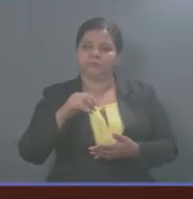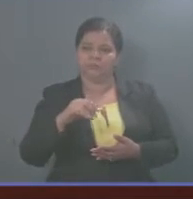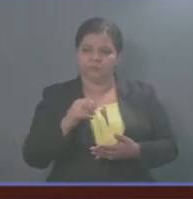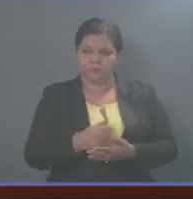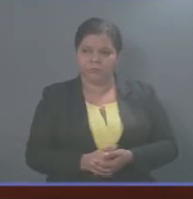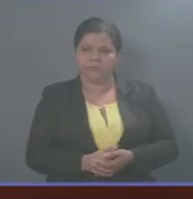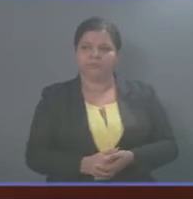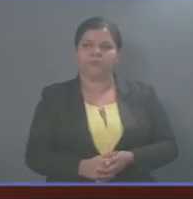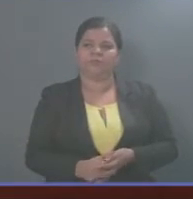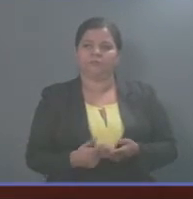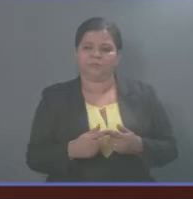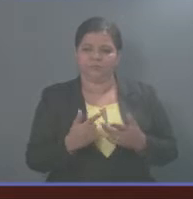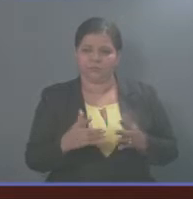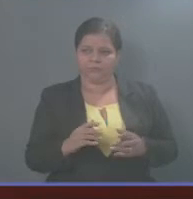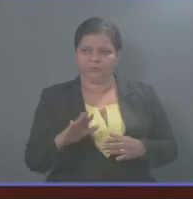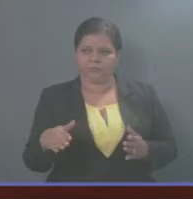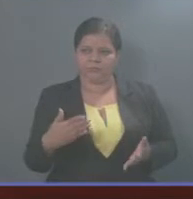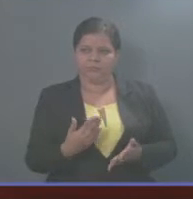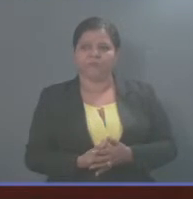Archivo, ya que